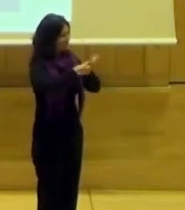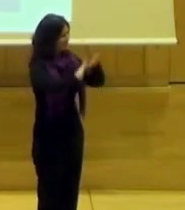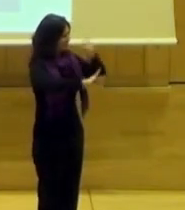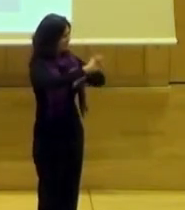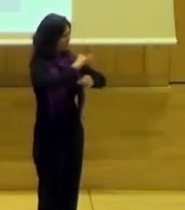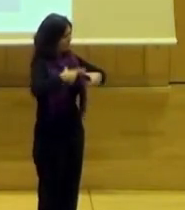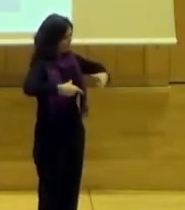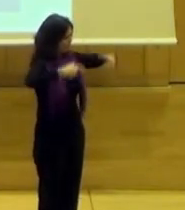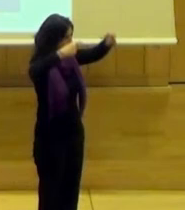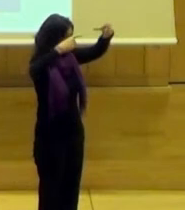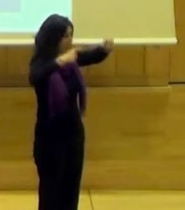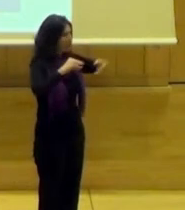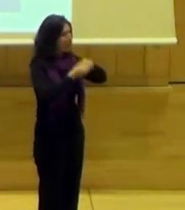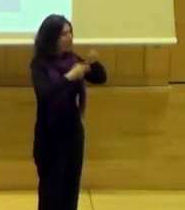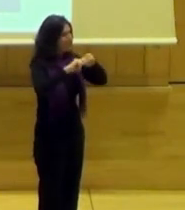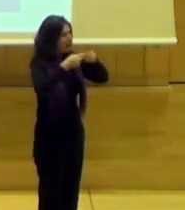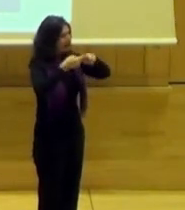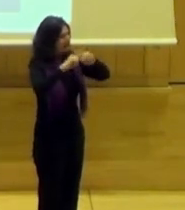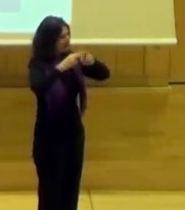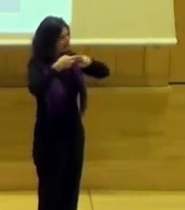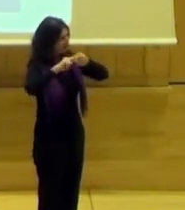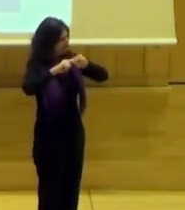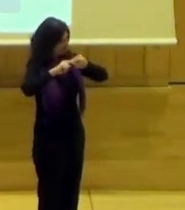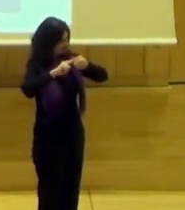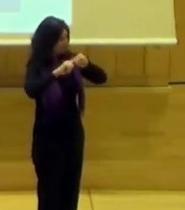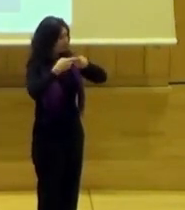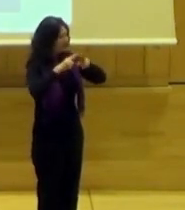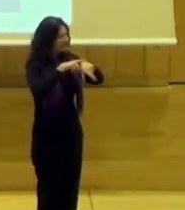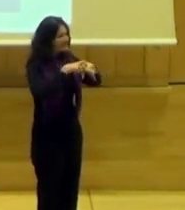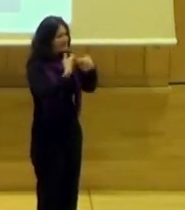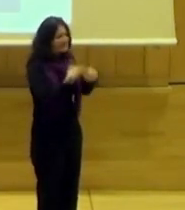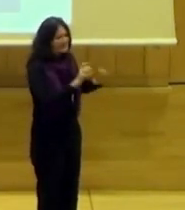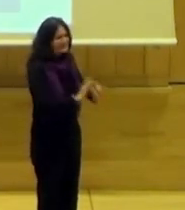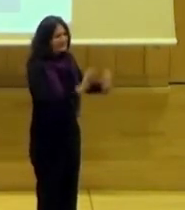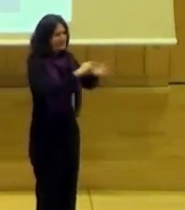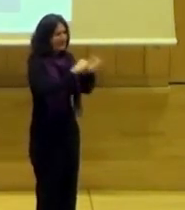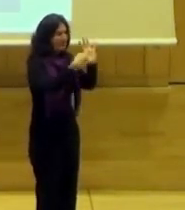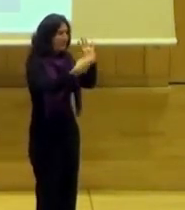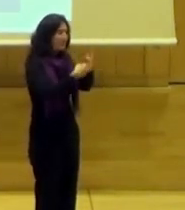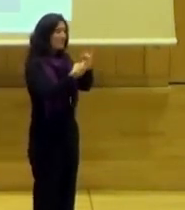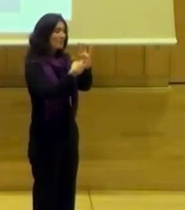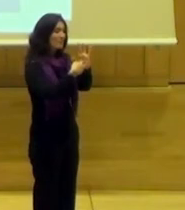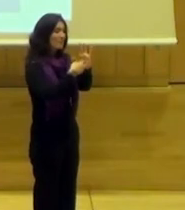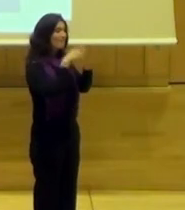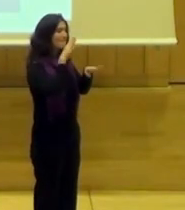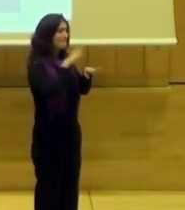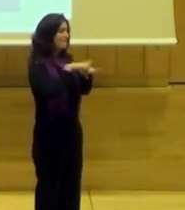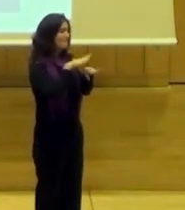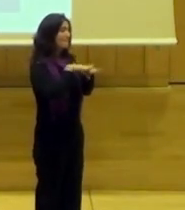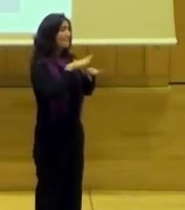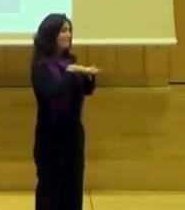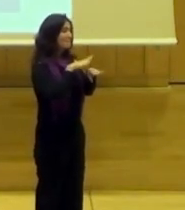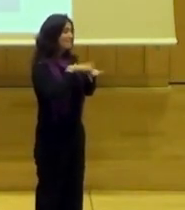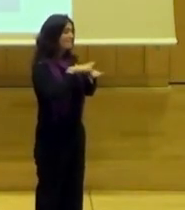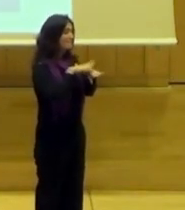Museo Arqueológico, del cual hemos hecho una maqueta con unas características técnicas muy especiales, dispuesta para